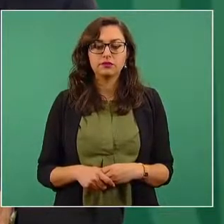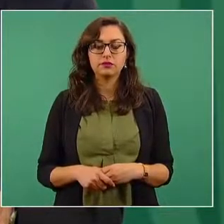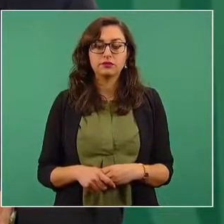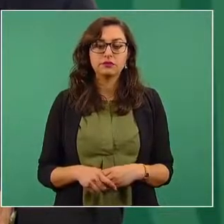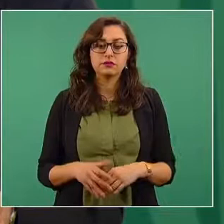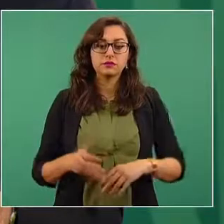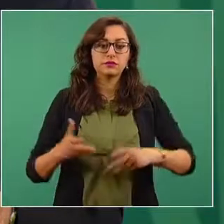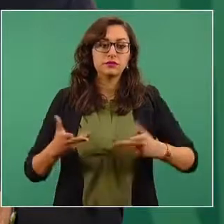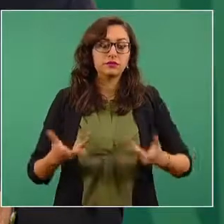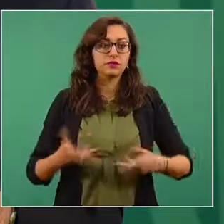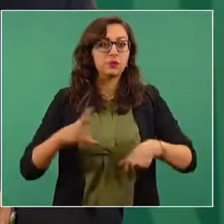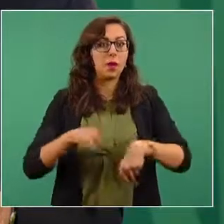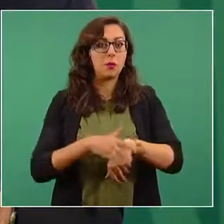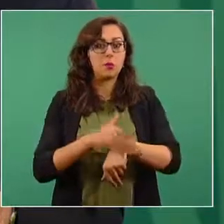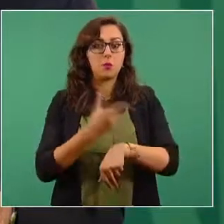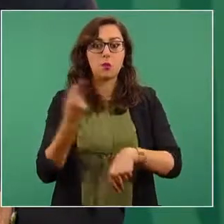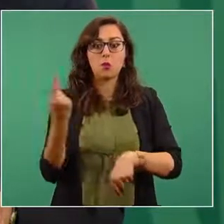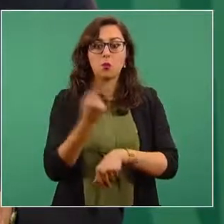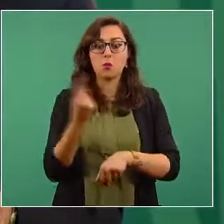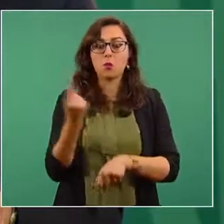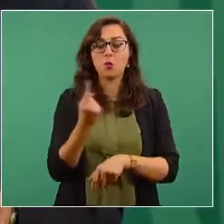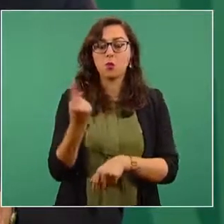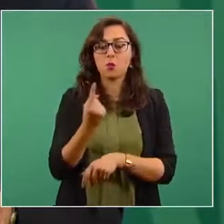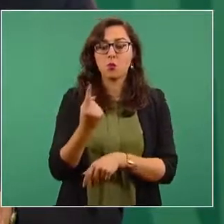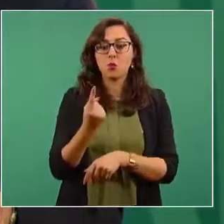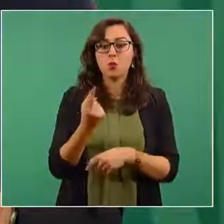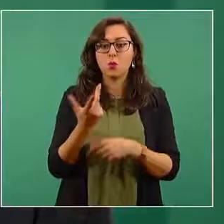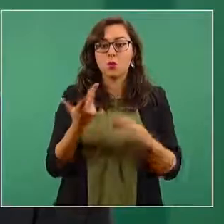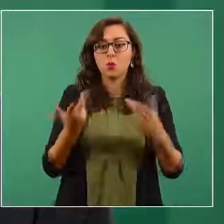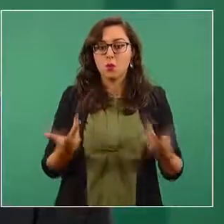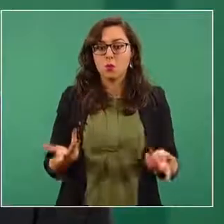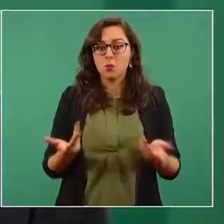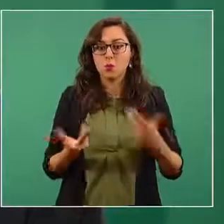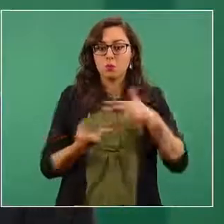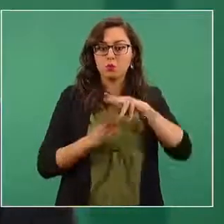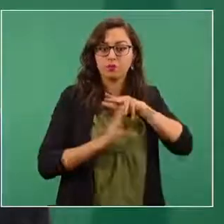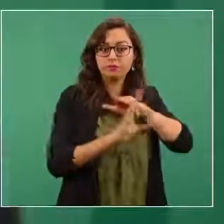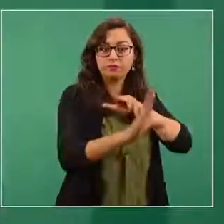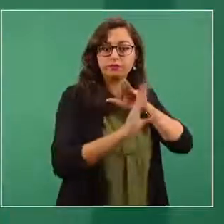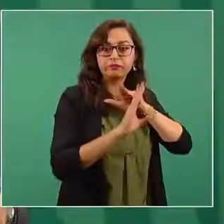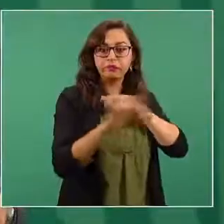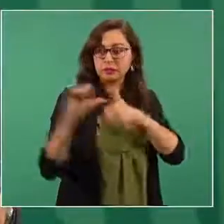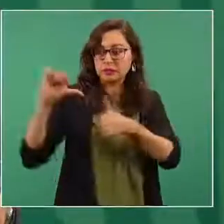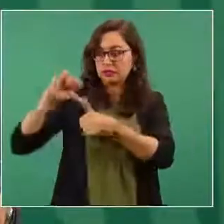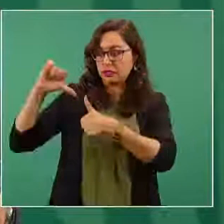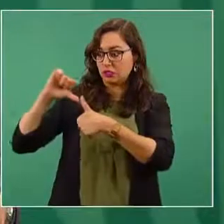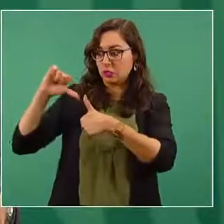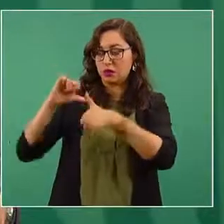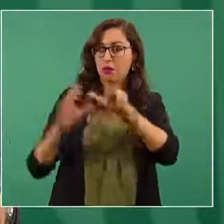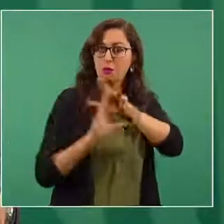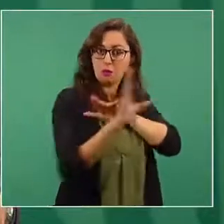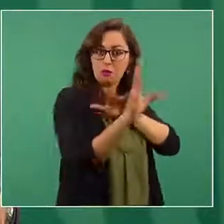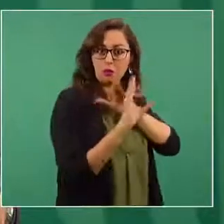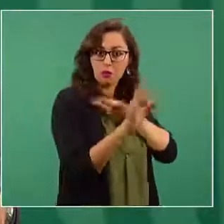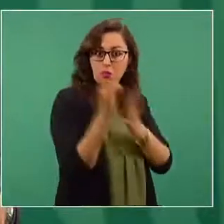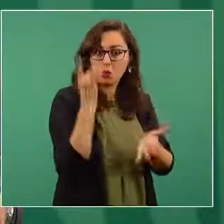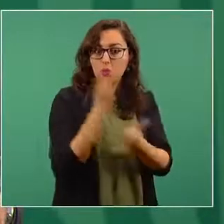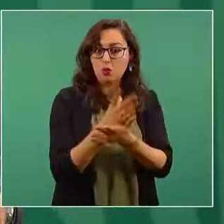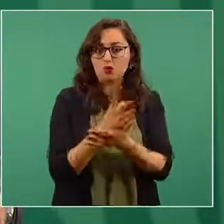no solo es de los centroamericanos, también muchos